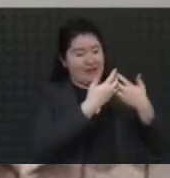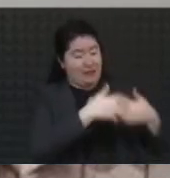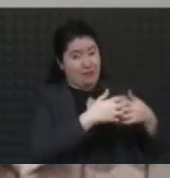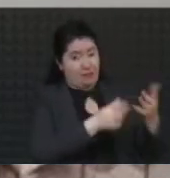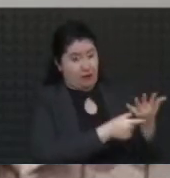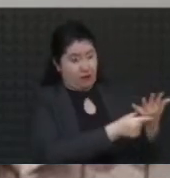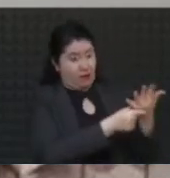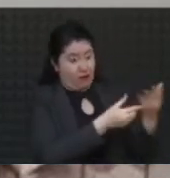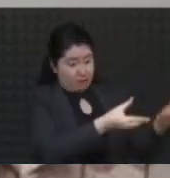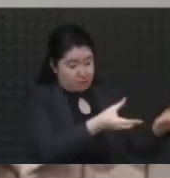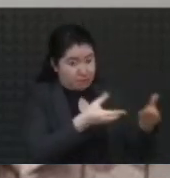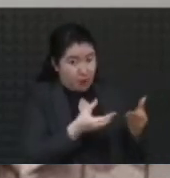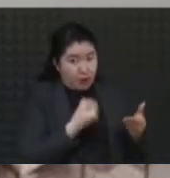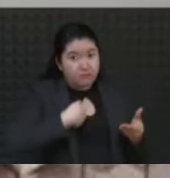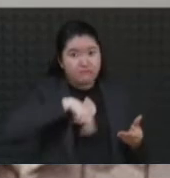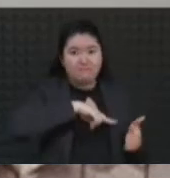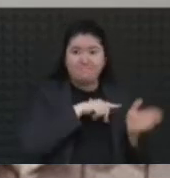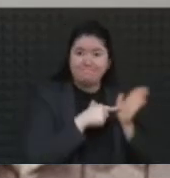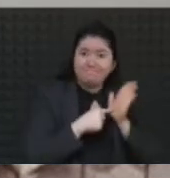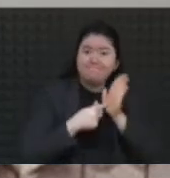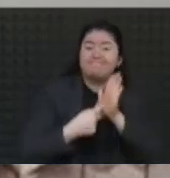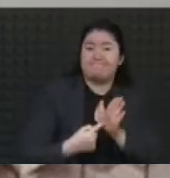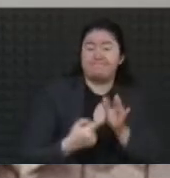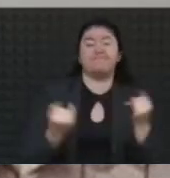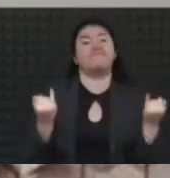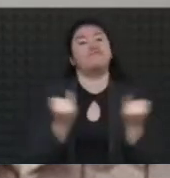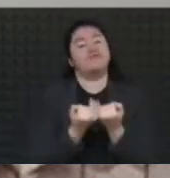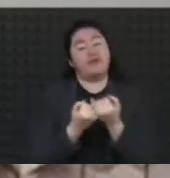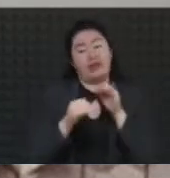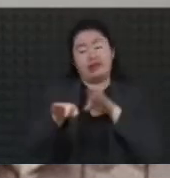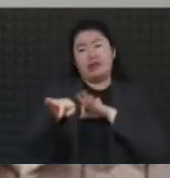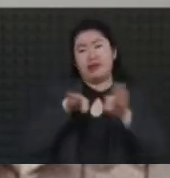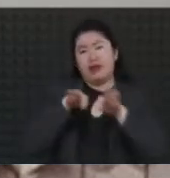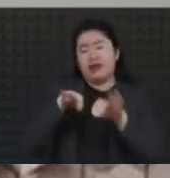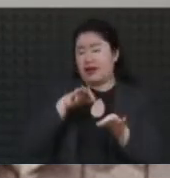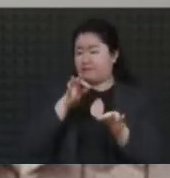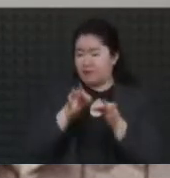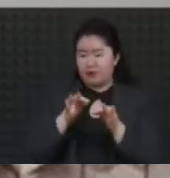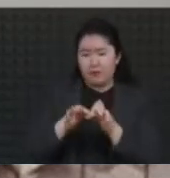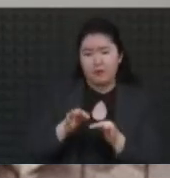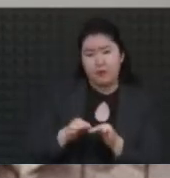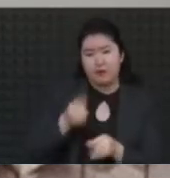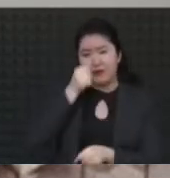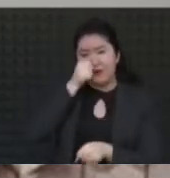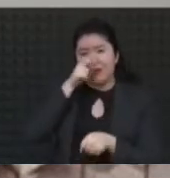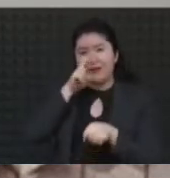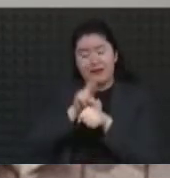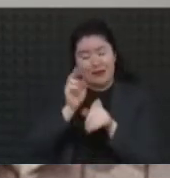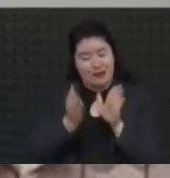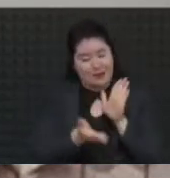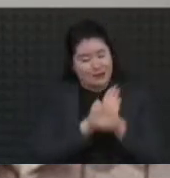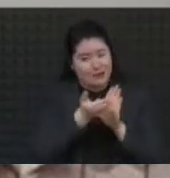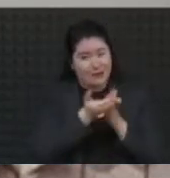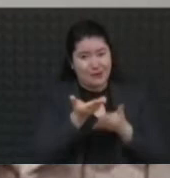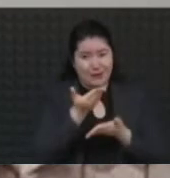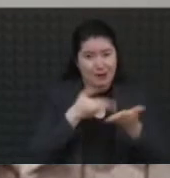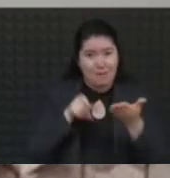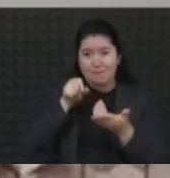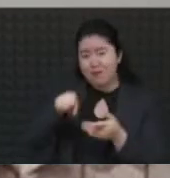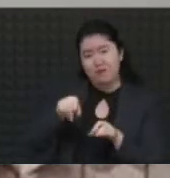y trabajar al máximo, que lo está haciendo el secretario de Obras, además de todo el trabajo que ya tiene, con un